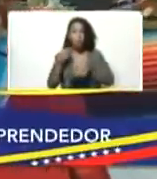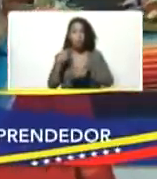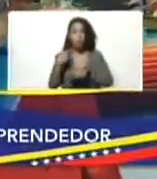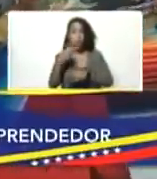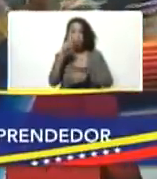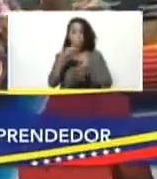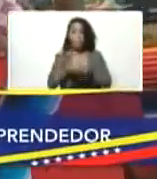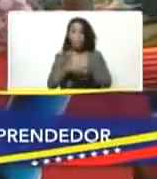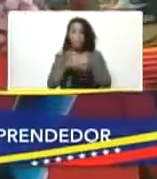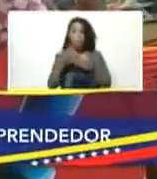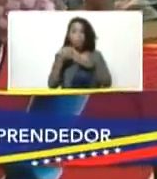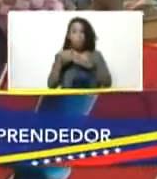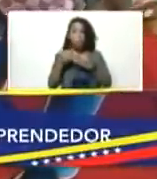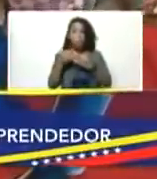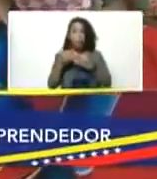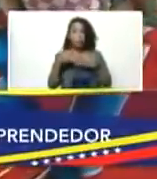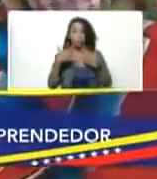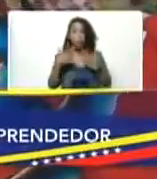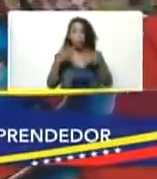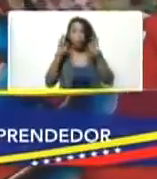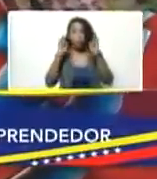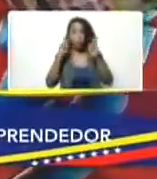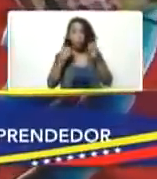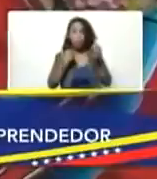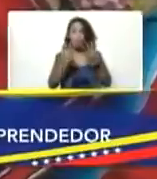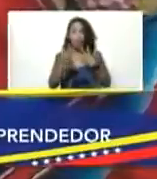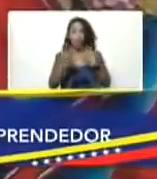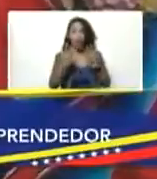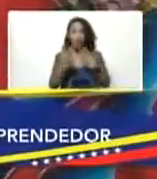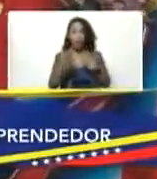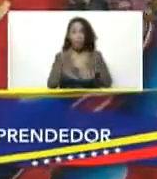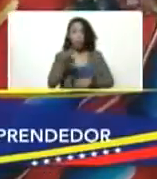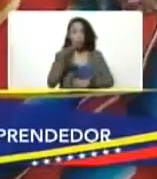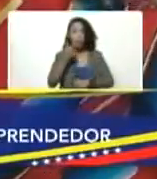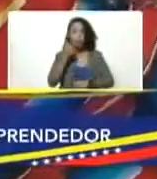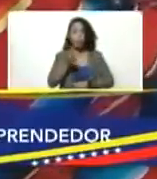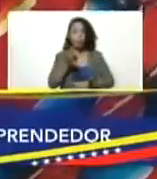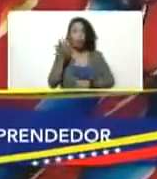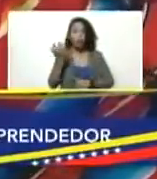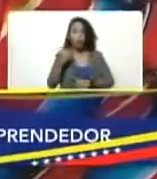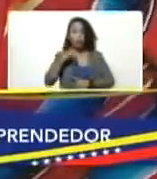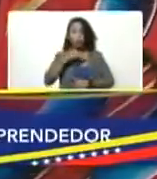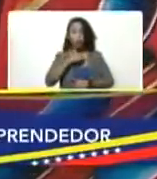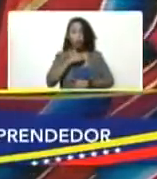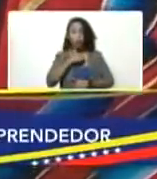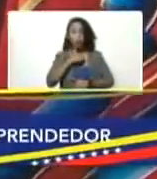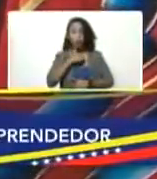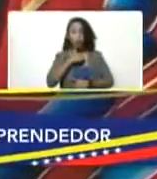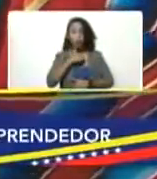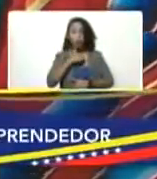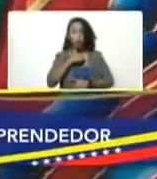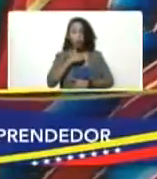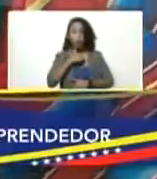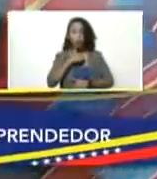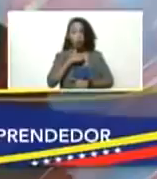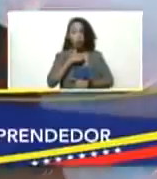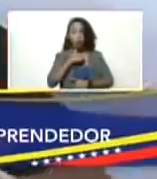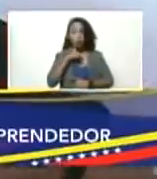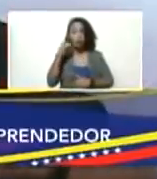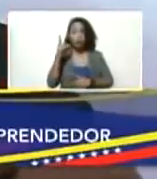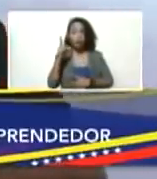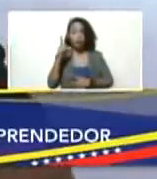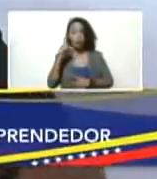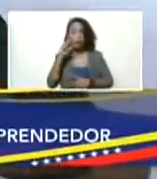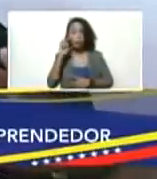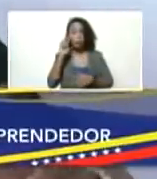$2,000. Y en el área de ferias es importante destacar algo, que estamos nosotros en la Carlota, en el